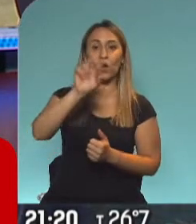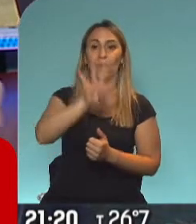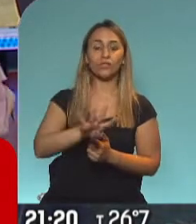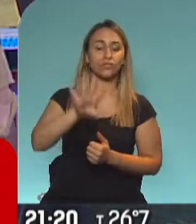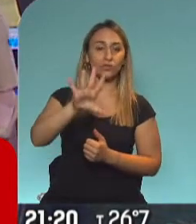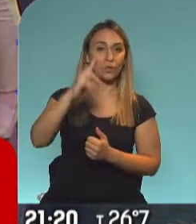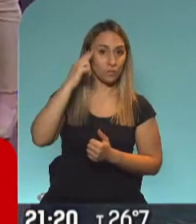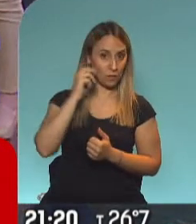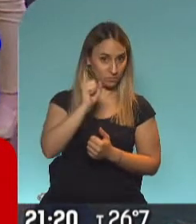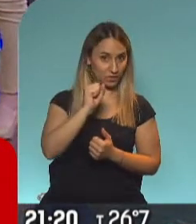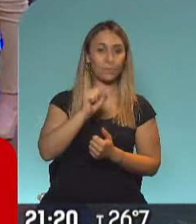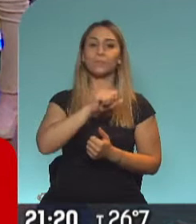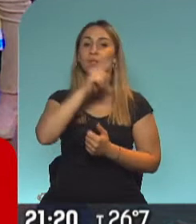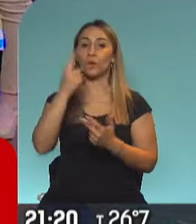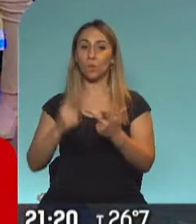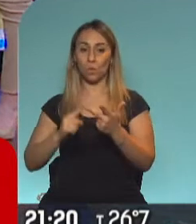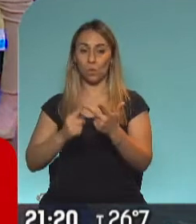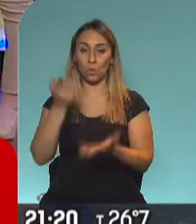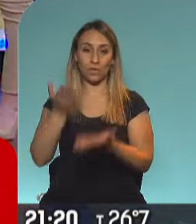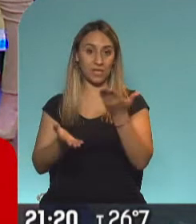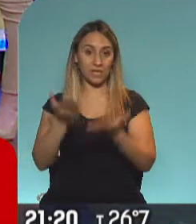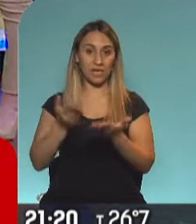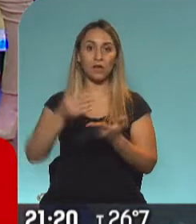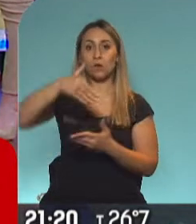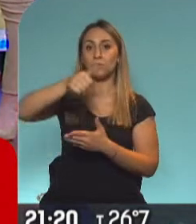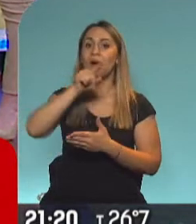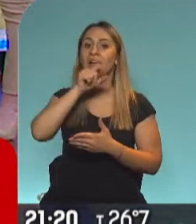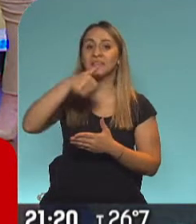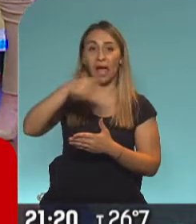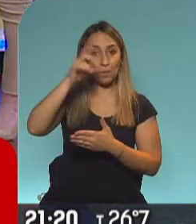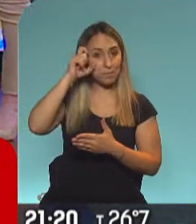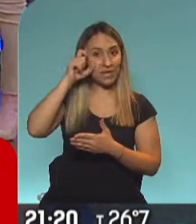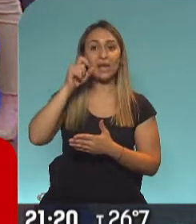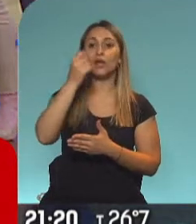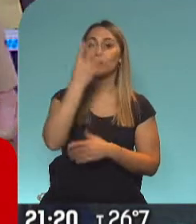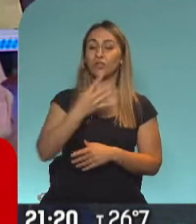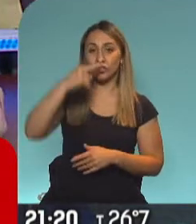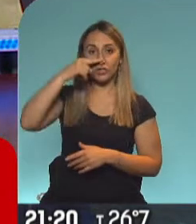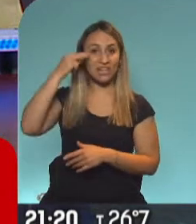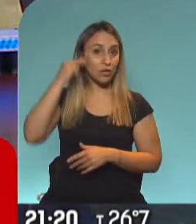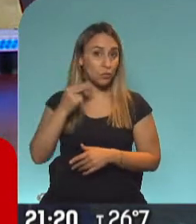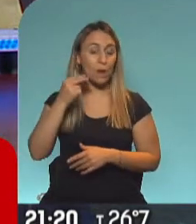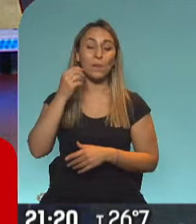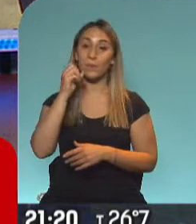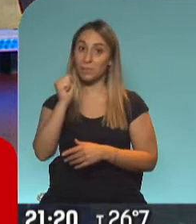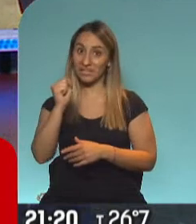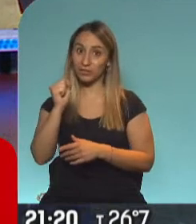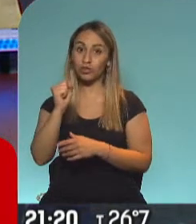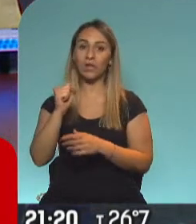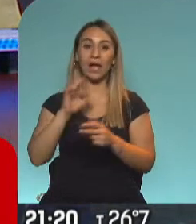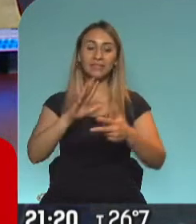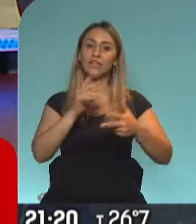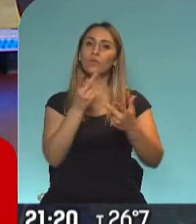459 y un kilo de matambre a 479 pesos. Son los precios cuidados